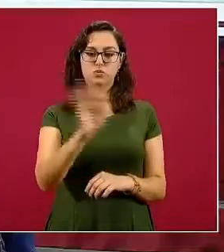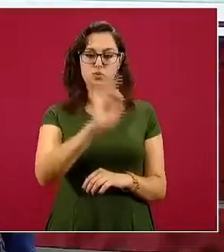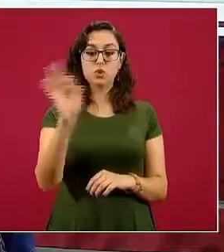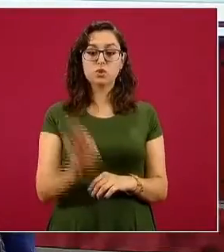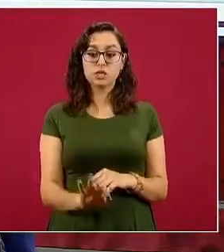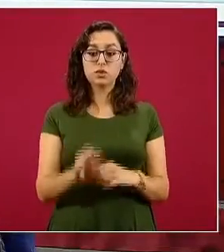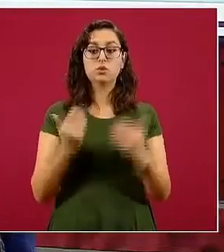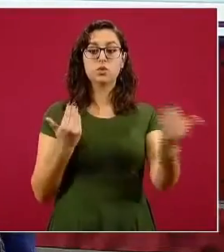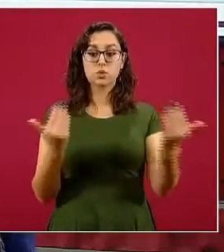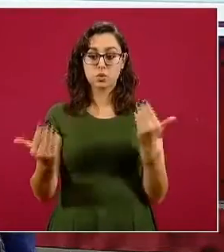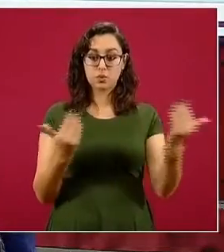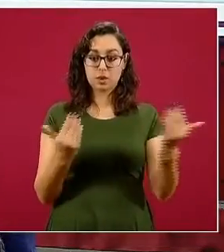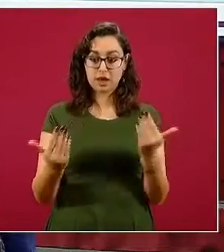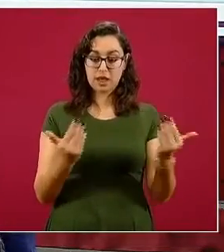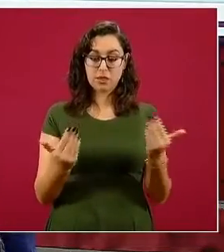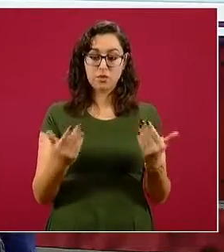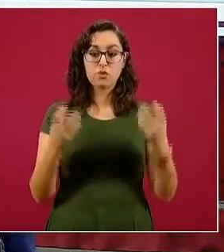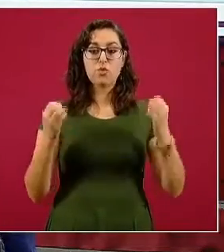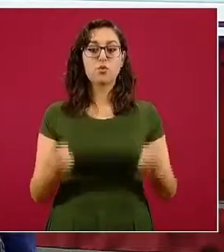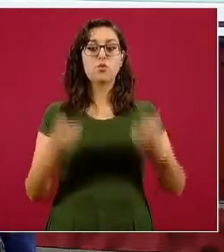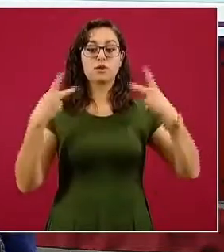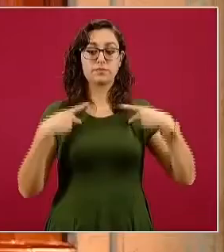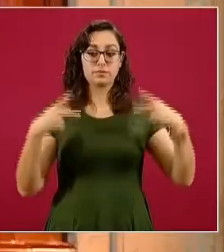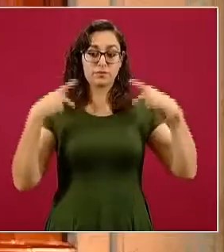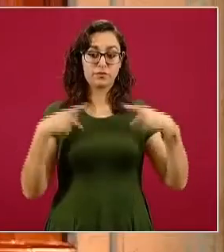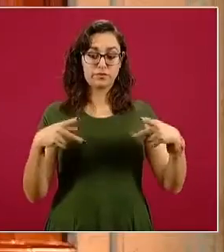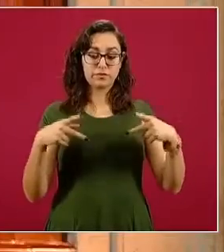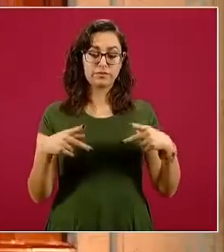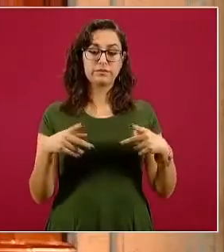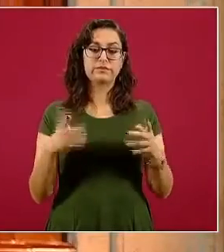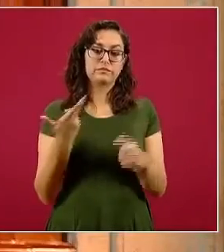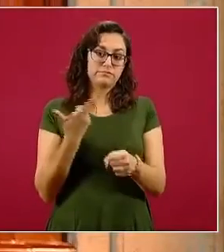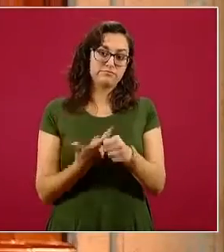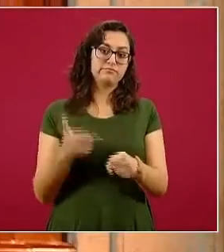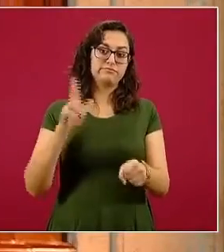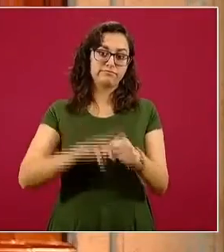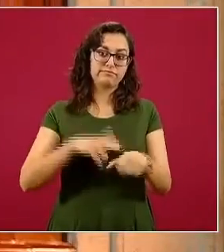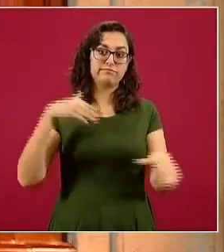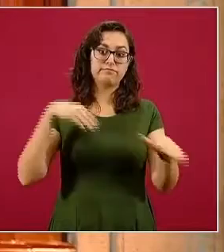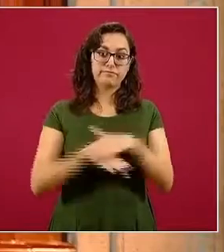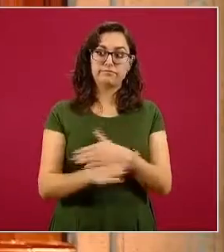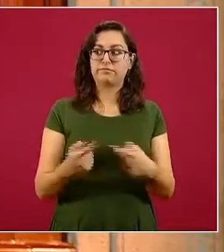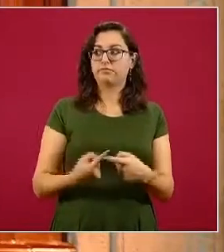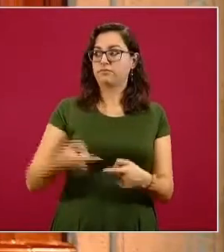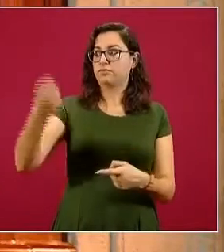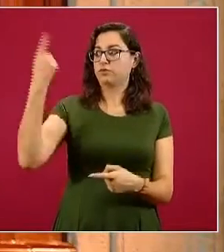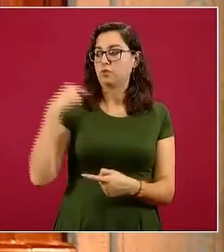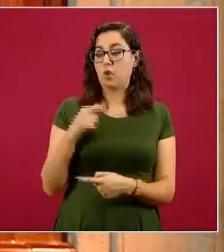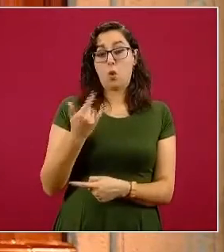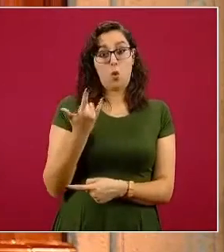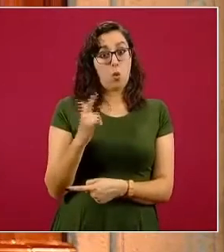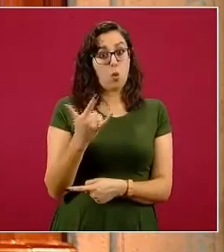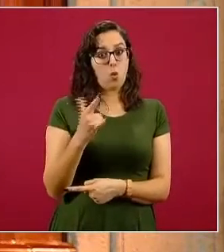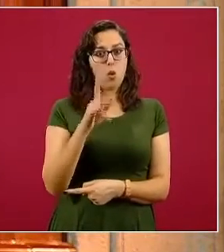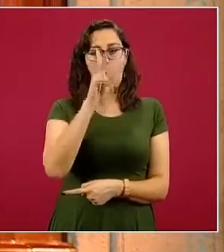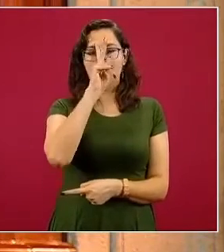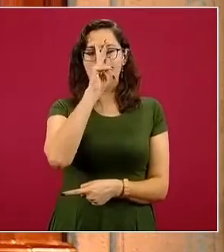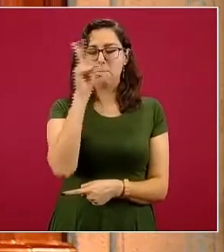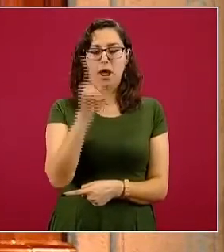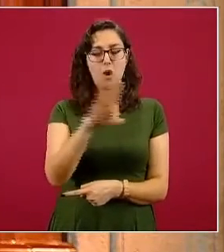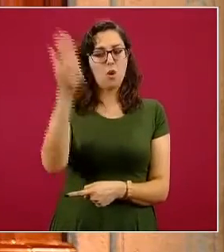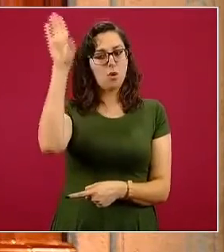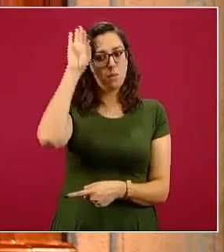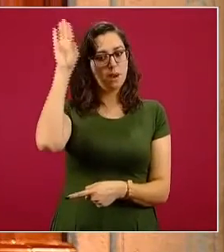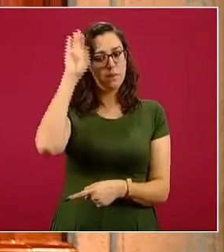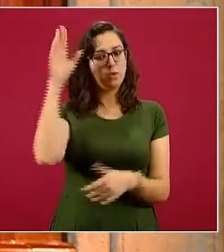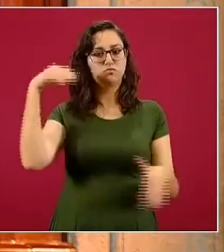en relación a la cantidad de personas que en algún momento se hospitalizaron. Fines de julio fueron nuestros mayores